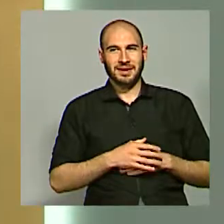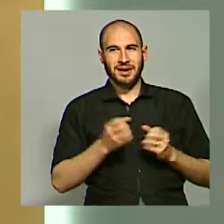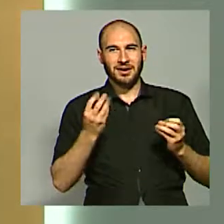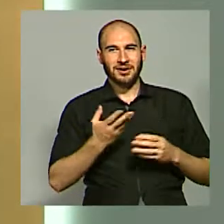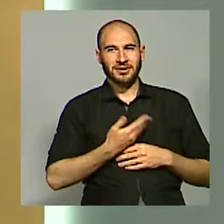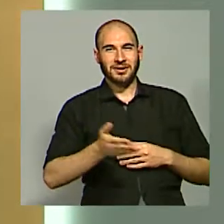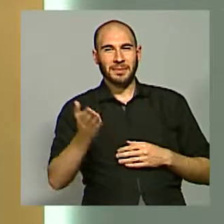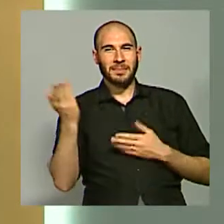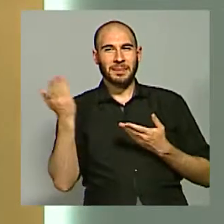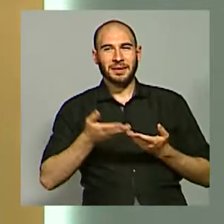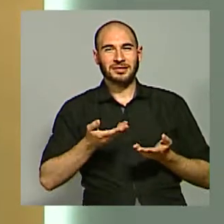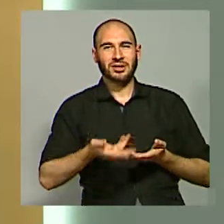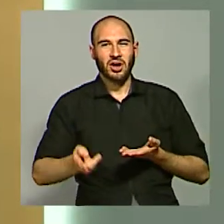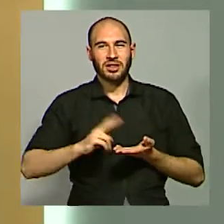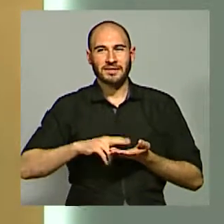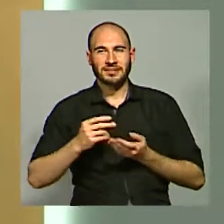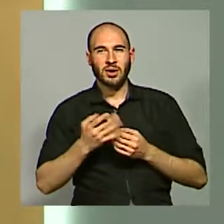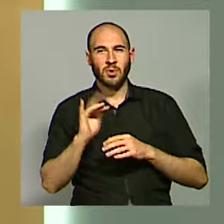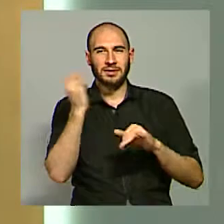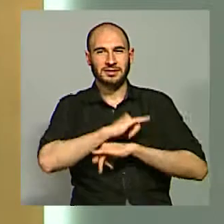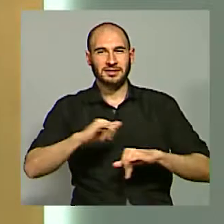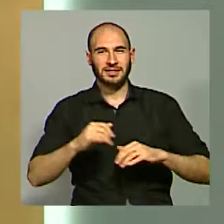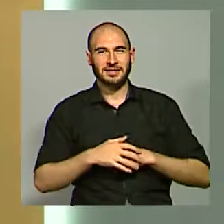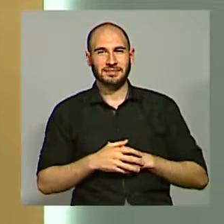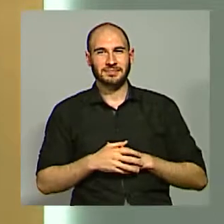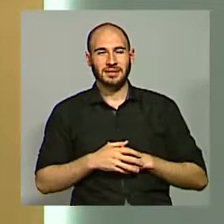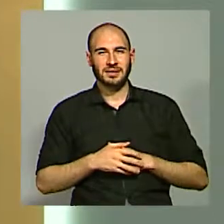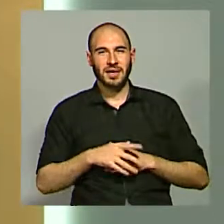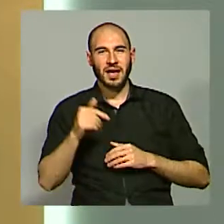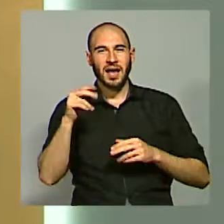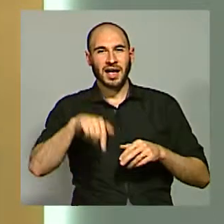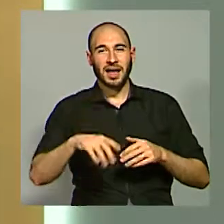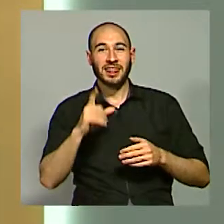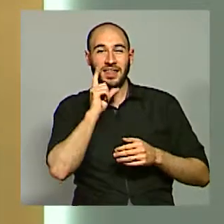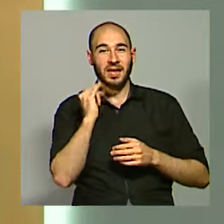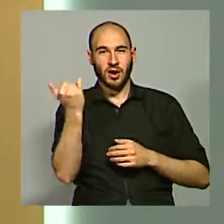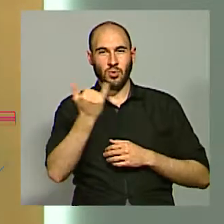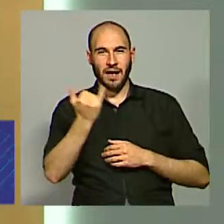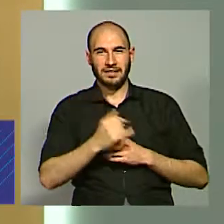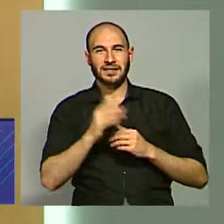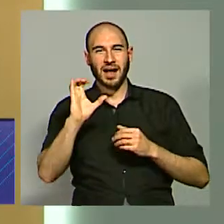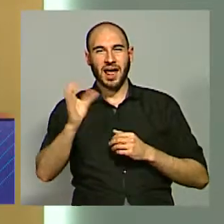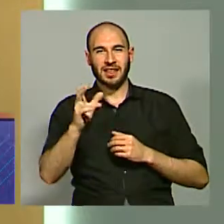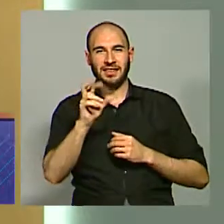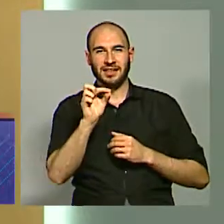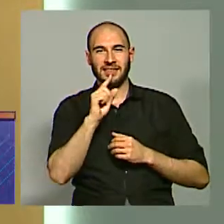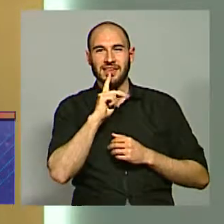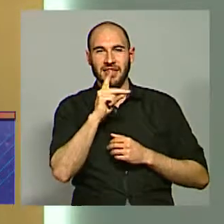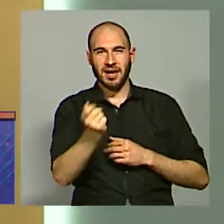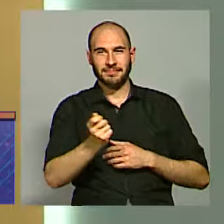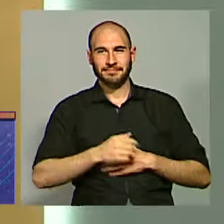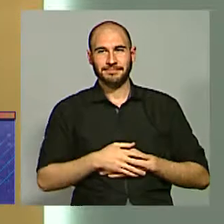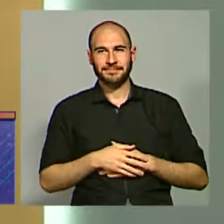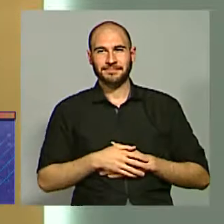¿Qué tal? ¿Cómo le va? Bienvenidos a una nueva edición de Unidiversidad Noticias, edición de día jueves por el canal 30 de la